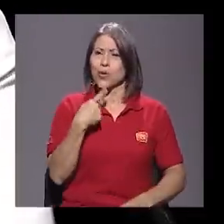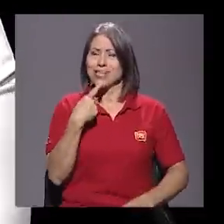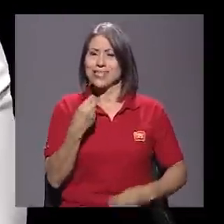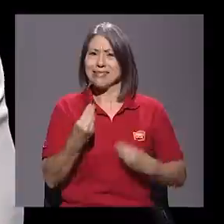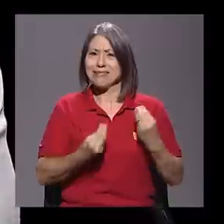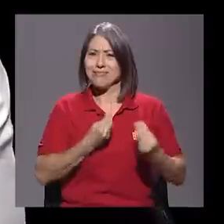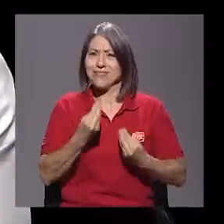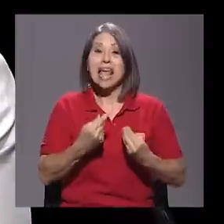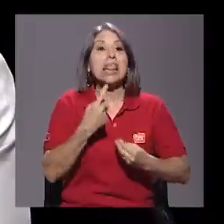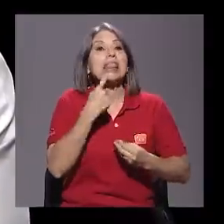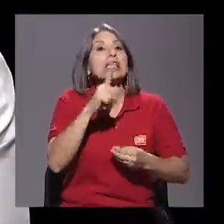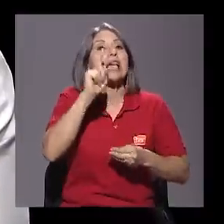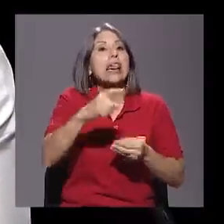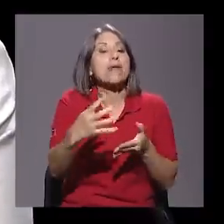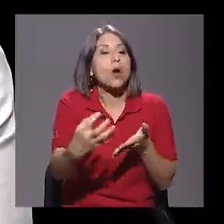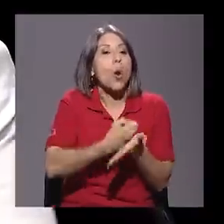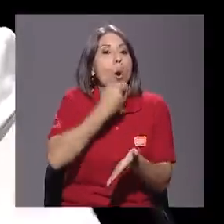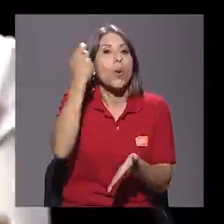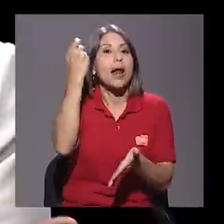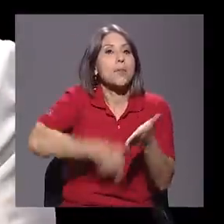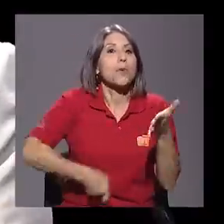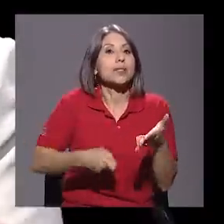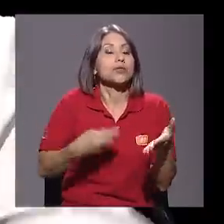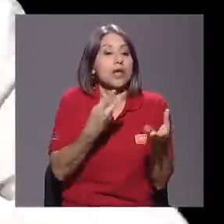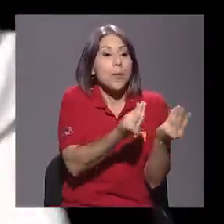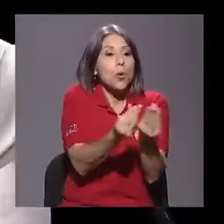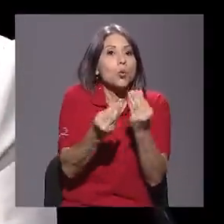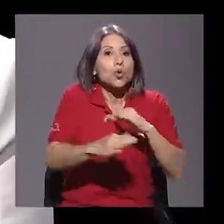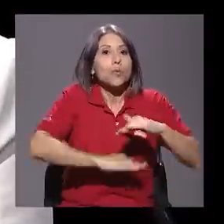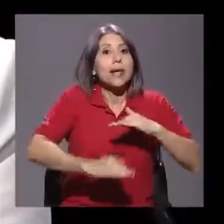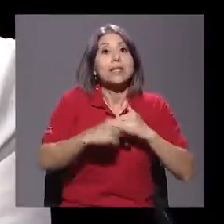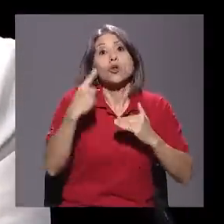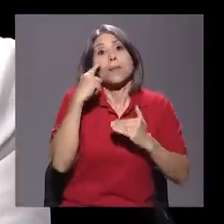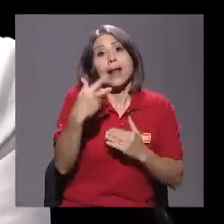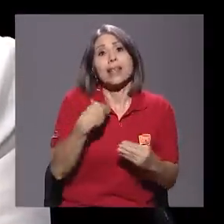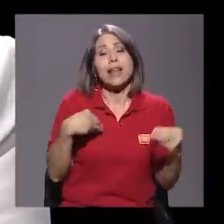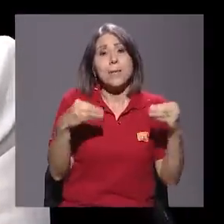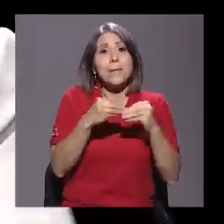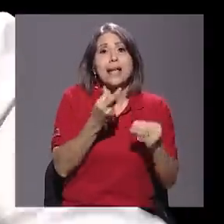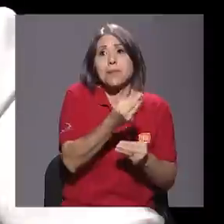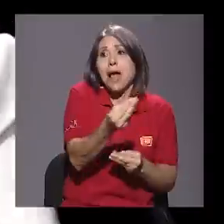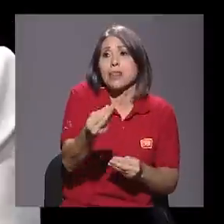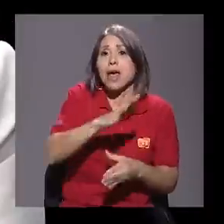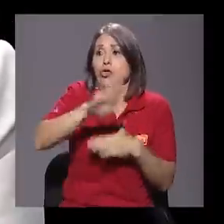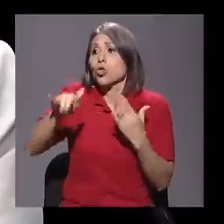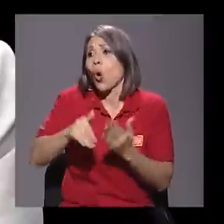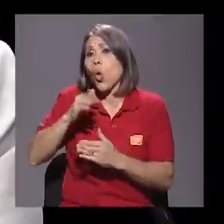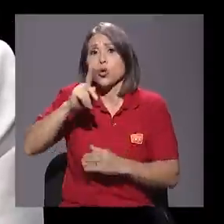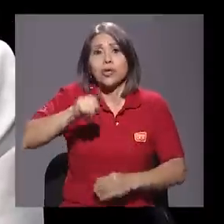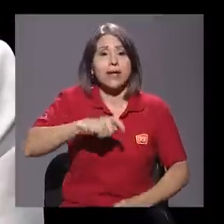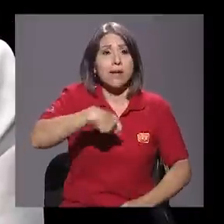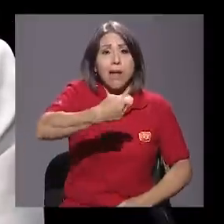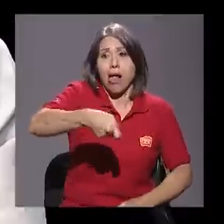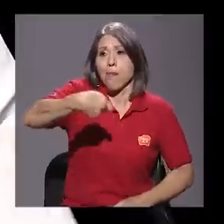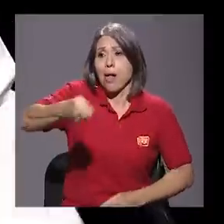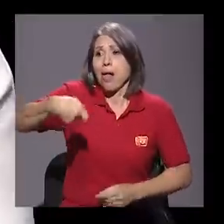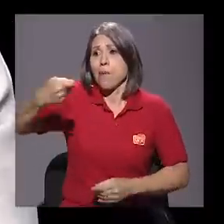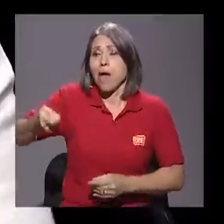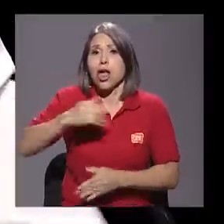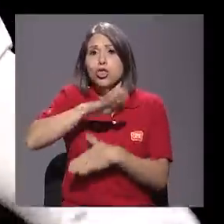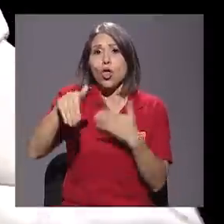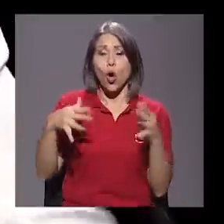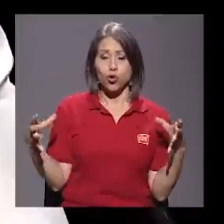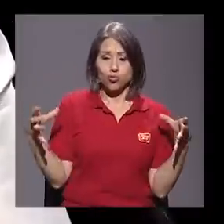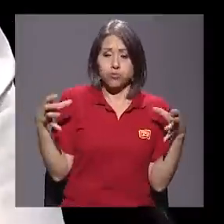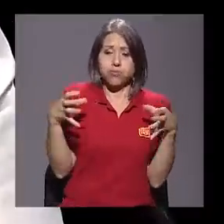que grabar la canasta básica para tener más recursos que todos tenemos que poner, que esta crisis la tenemos que resolver todos y que ahí